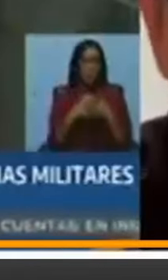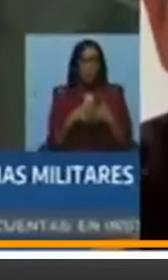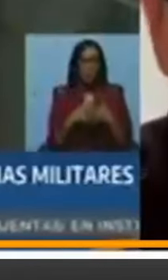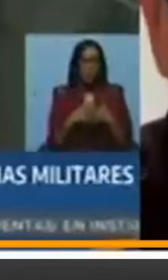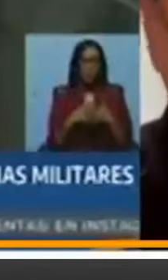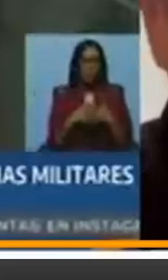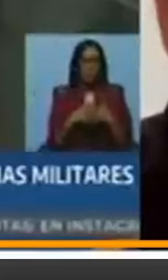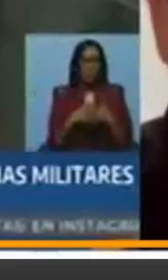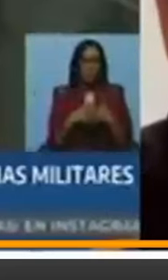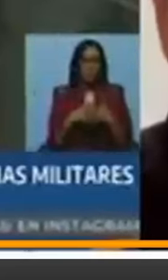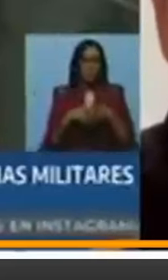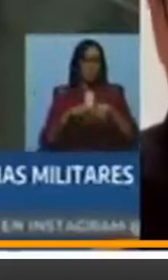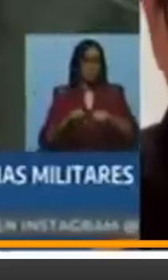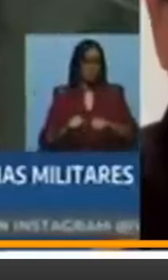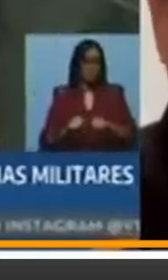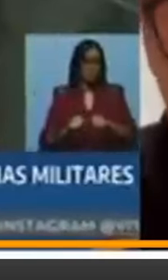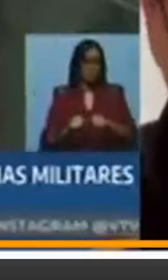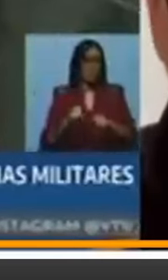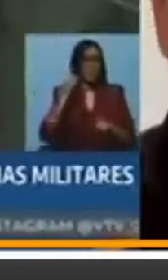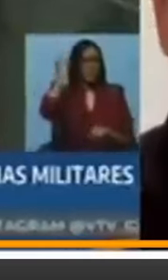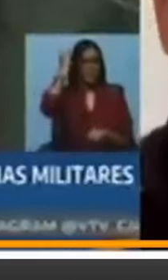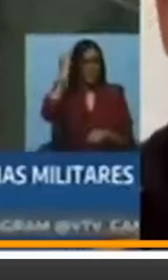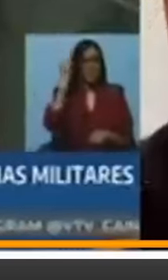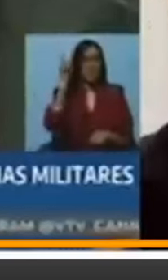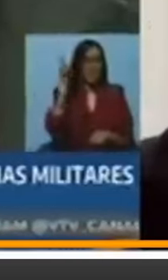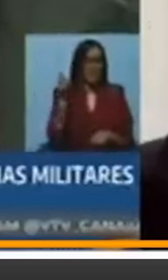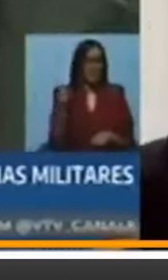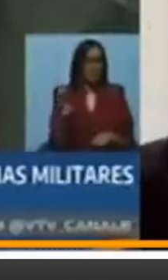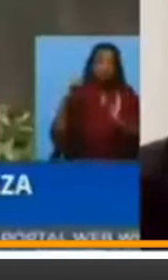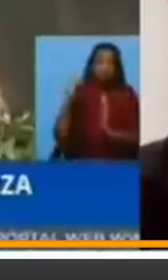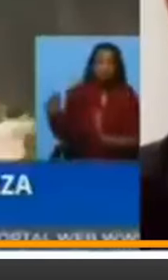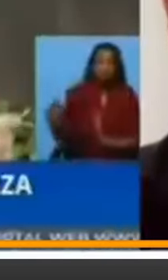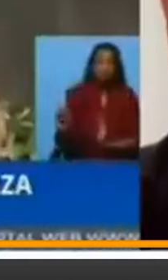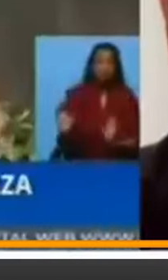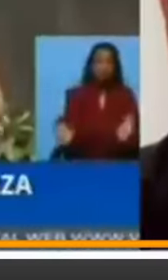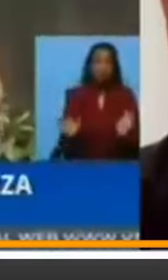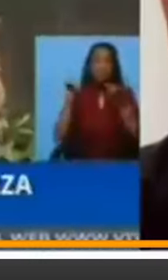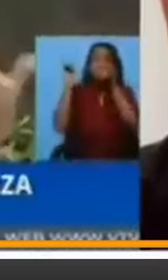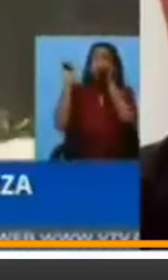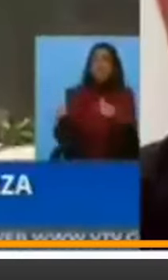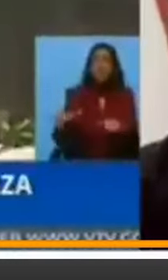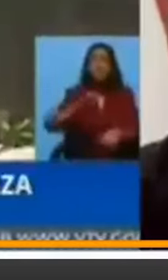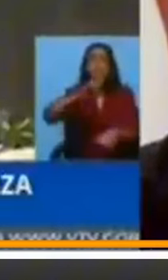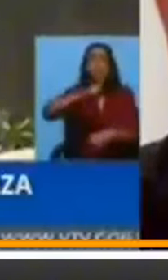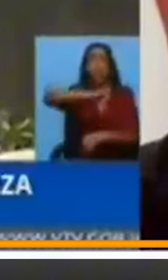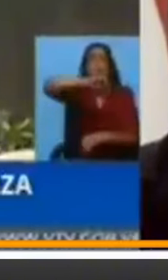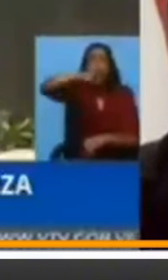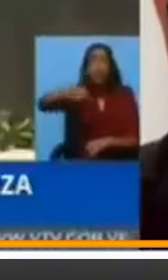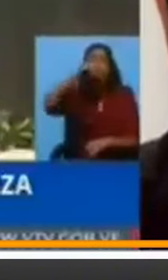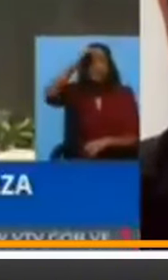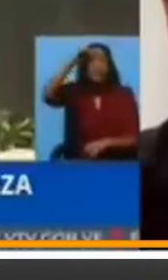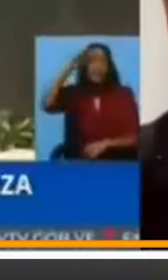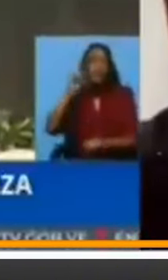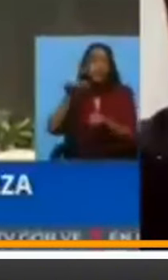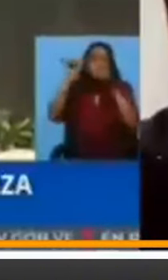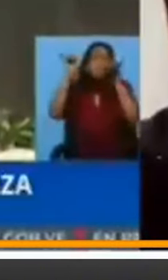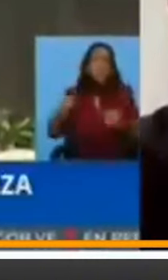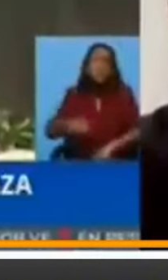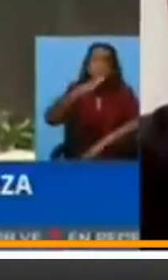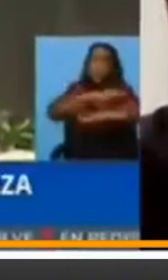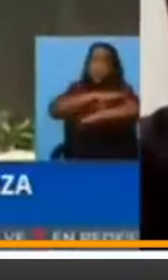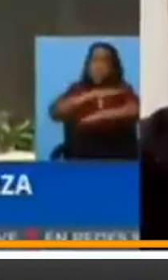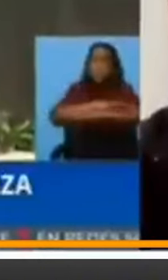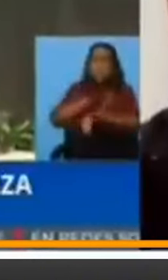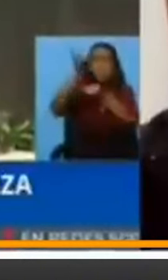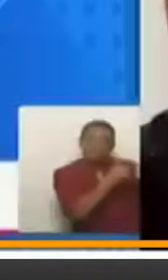político y simbólico que hizo que el chavismo naciera, ¿no? A partir de la poblada del 27 de febrero de 1989. Yo creo que